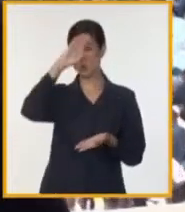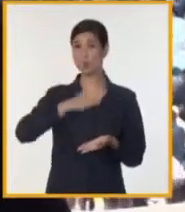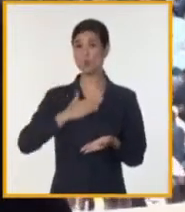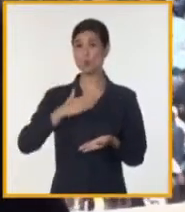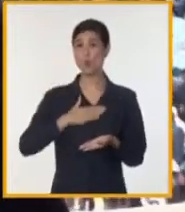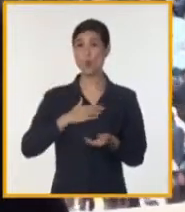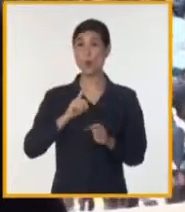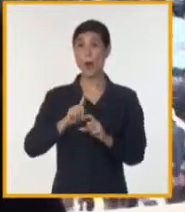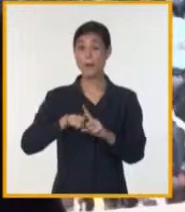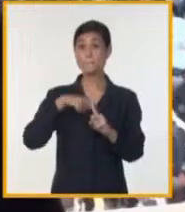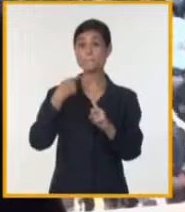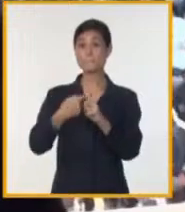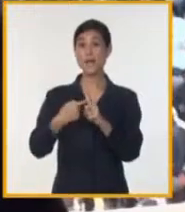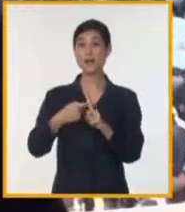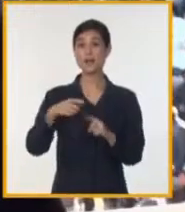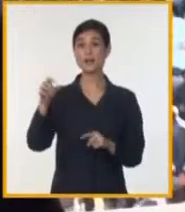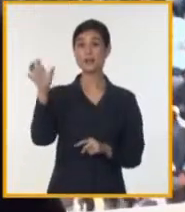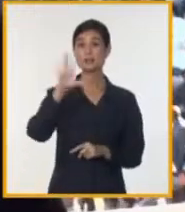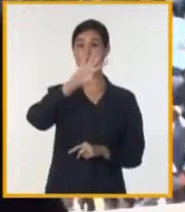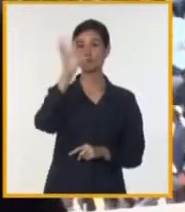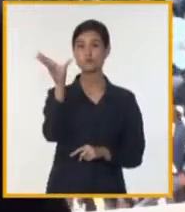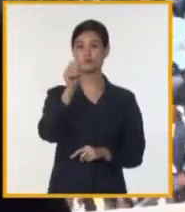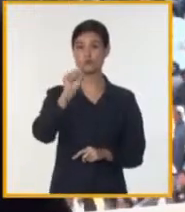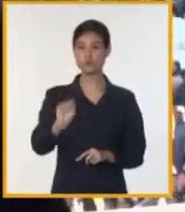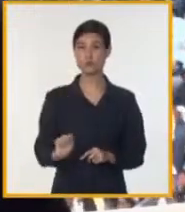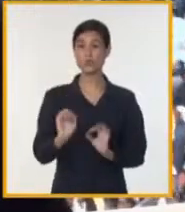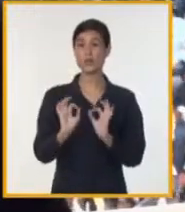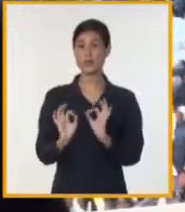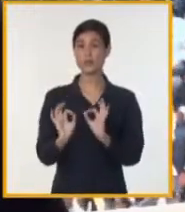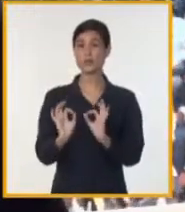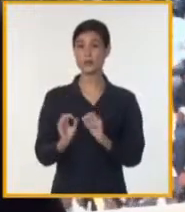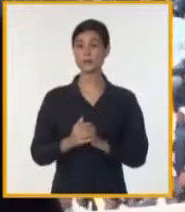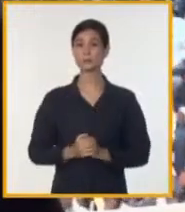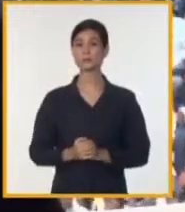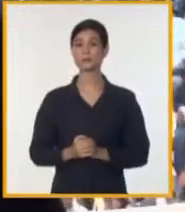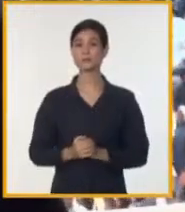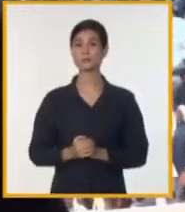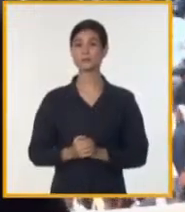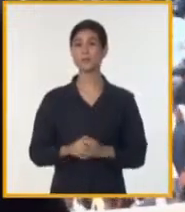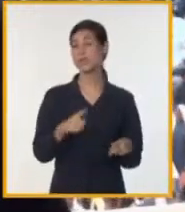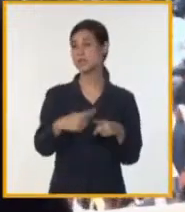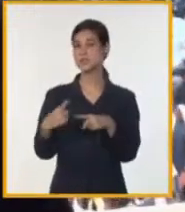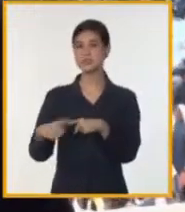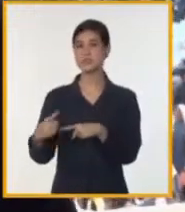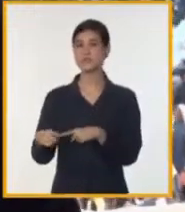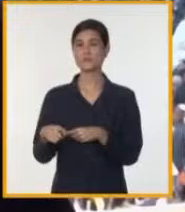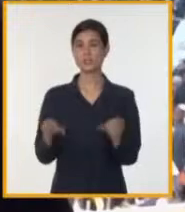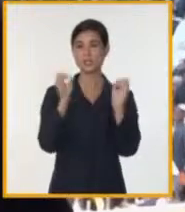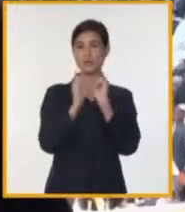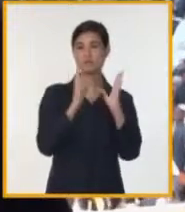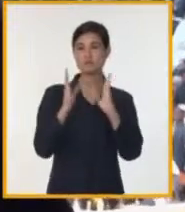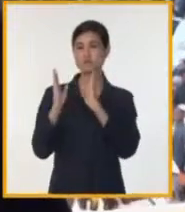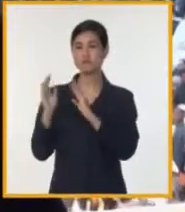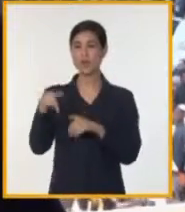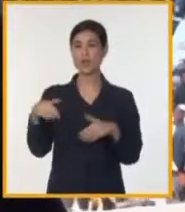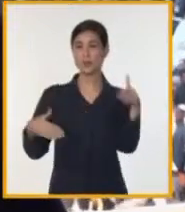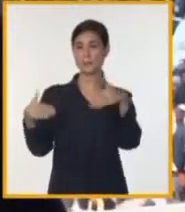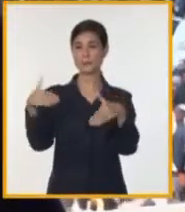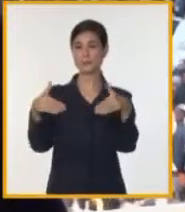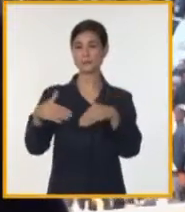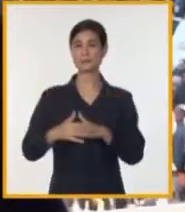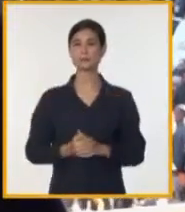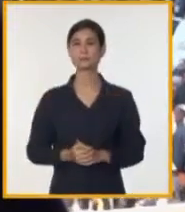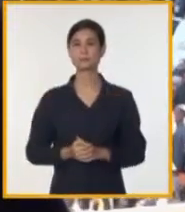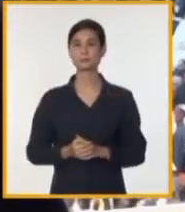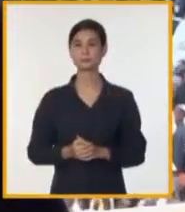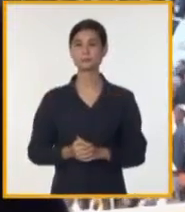Africano, participa también la hasta ahora opositora Alianza Democrática junto a otras organizaciones. Preservar lo alcanzado en las